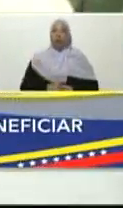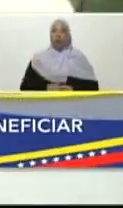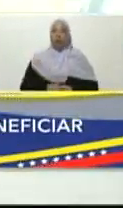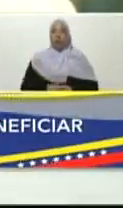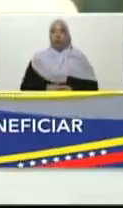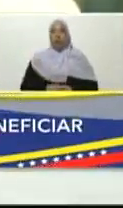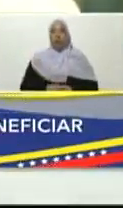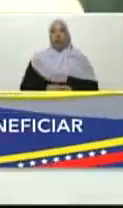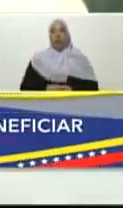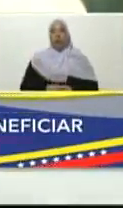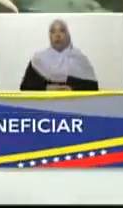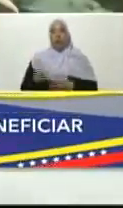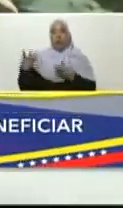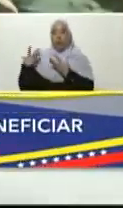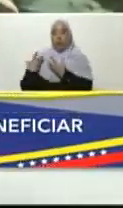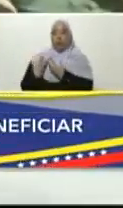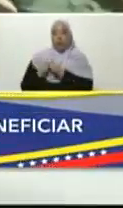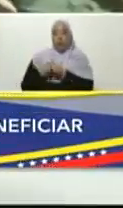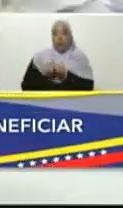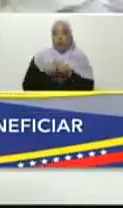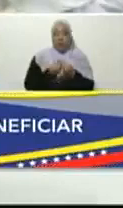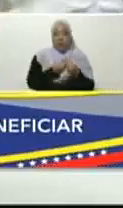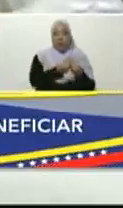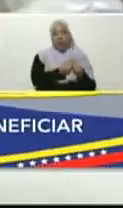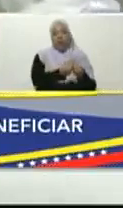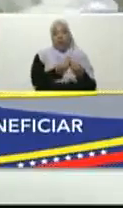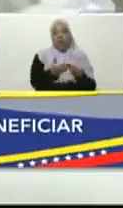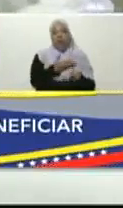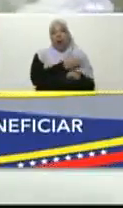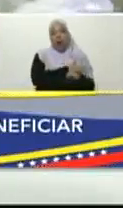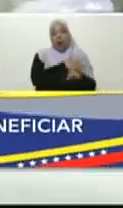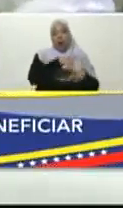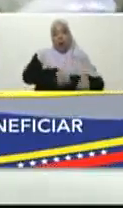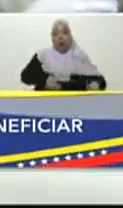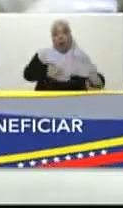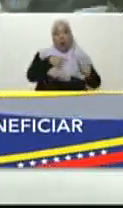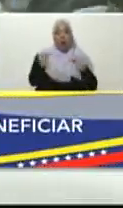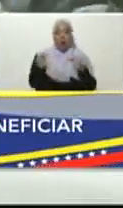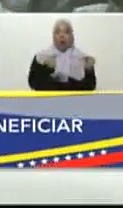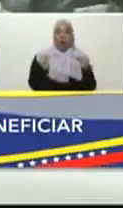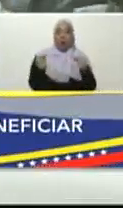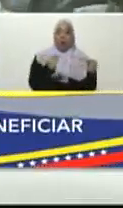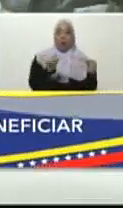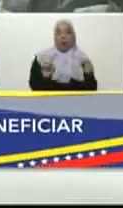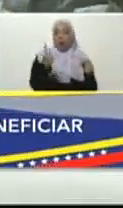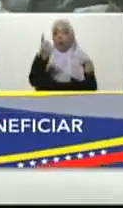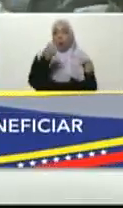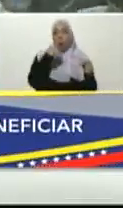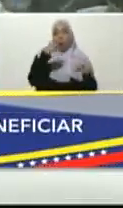por el pasillo, antes de entrar al despacho 1, al despacho presidencial,